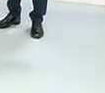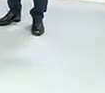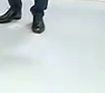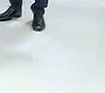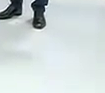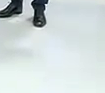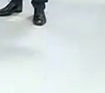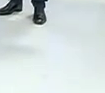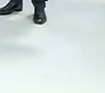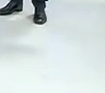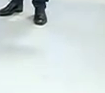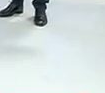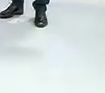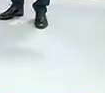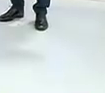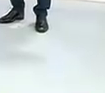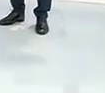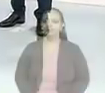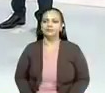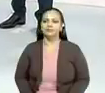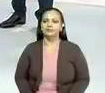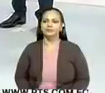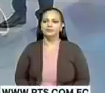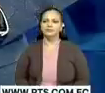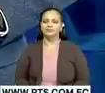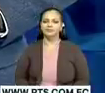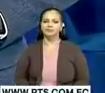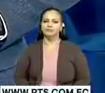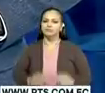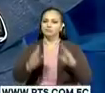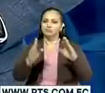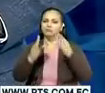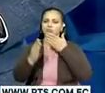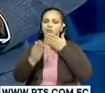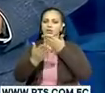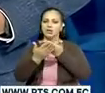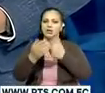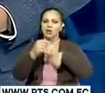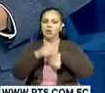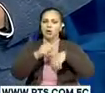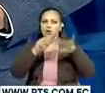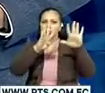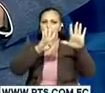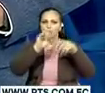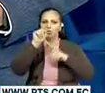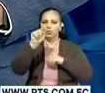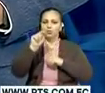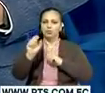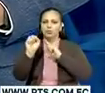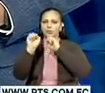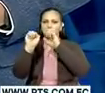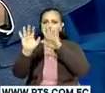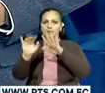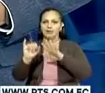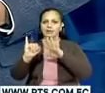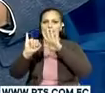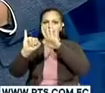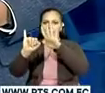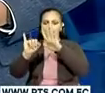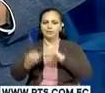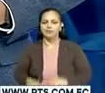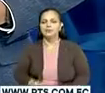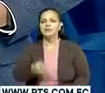Gracias, amables televidentes, por dispensarnos con su sintonía. Son las 9:16 de la mañana y vamos a entrar en contacto con nuestro